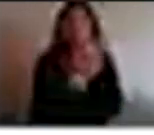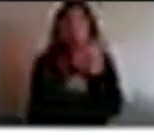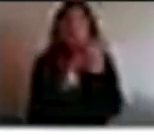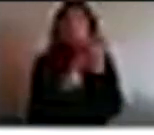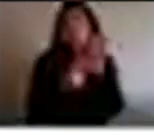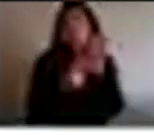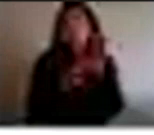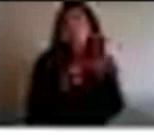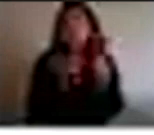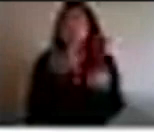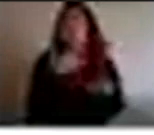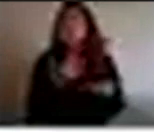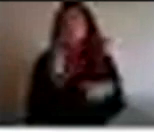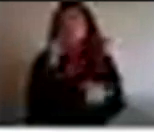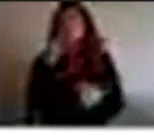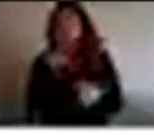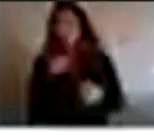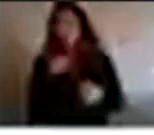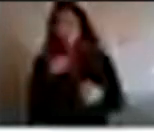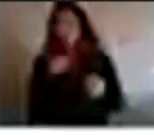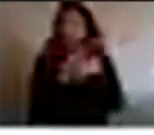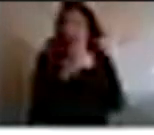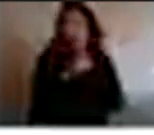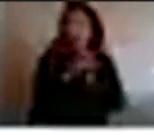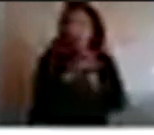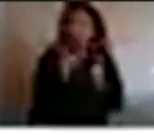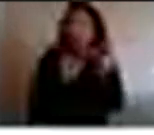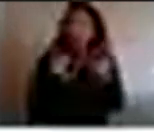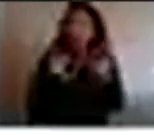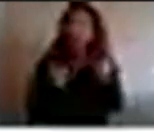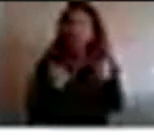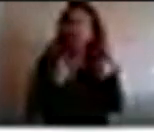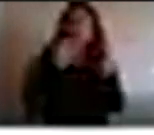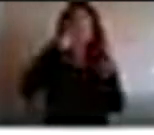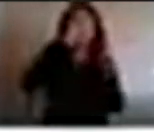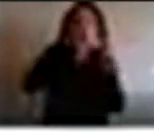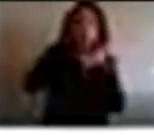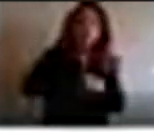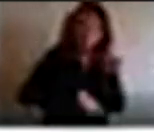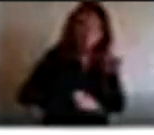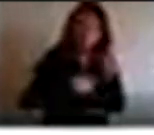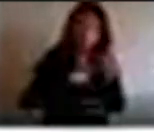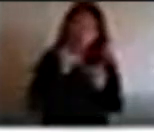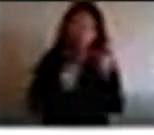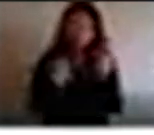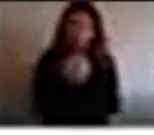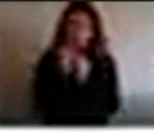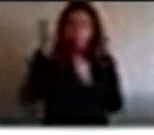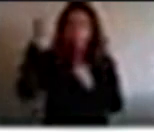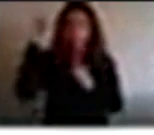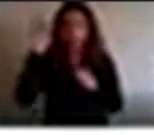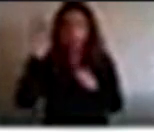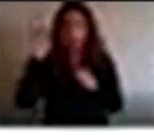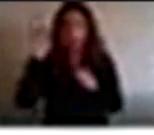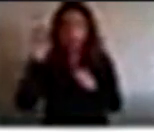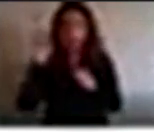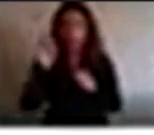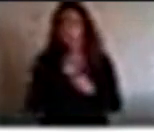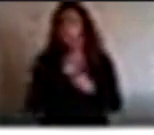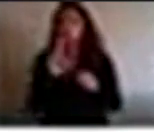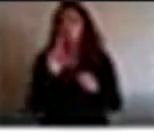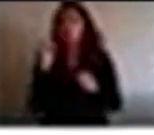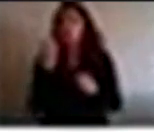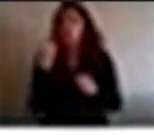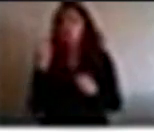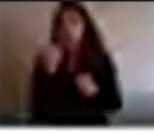los que vincule, a los que hayan adquirido la discapacidad estando en la relación laboral, y esto no es exclusivo de los